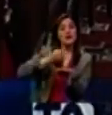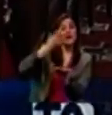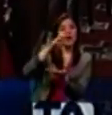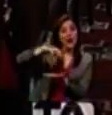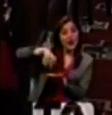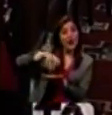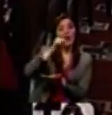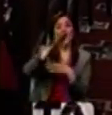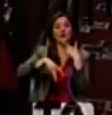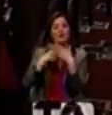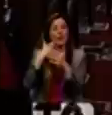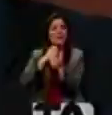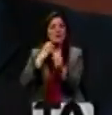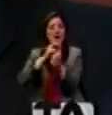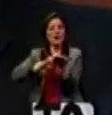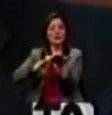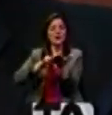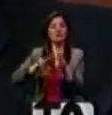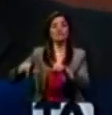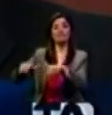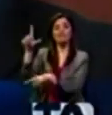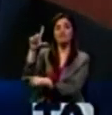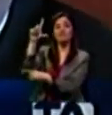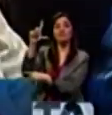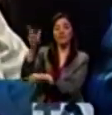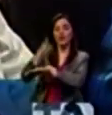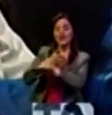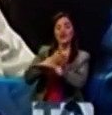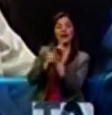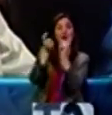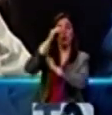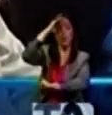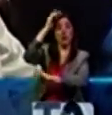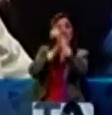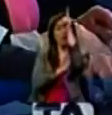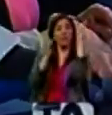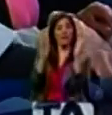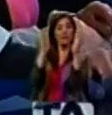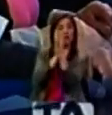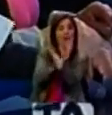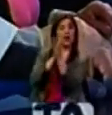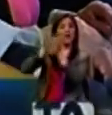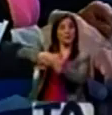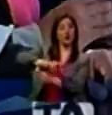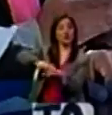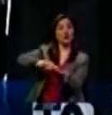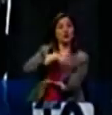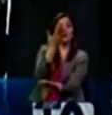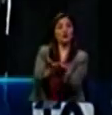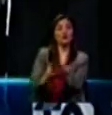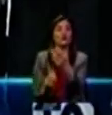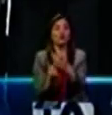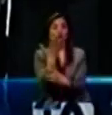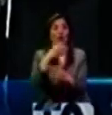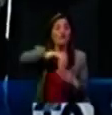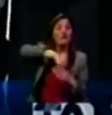Lo hicieron en una reunión que mantuvieron con Moreno este lunes luego del cambio de guardia. Ellos llegaron también con propuestas como la creación